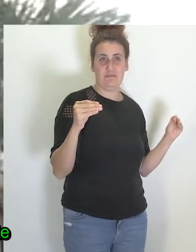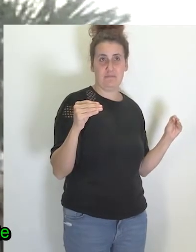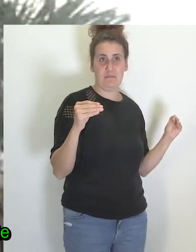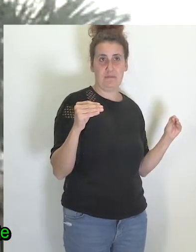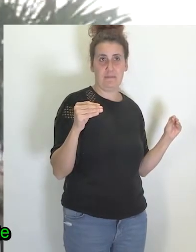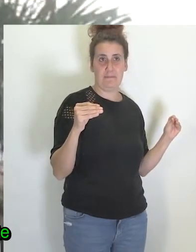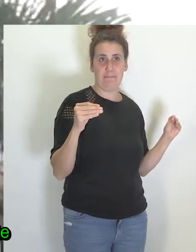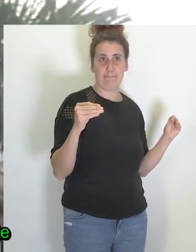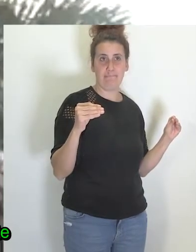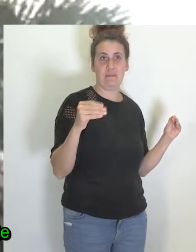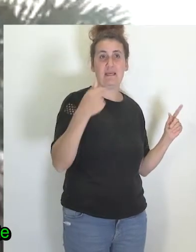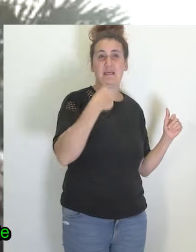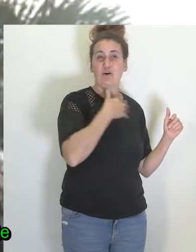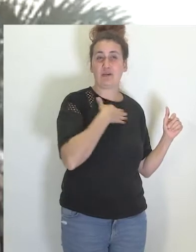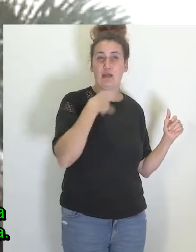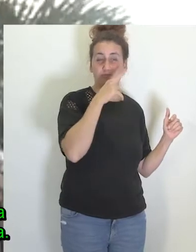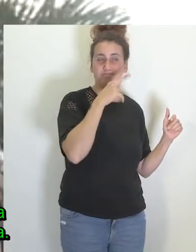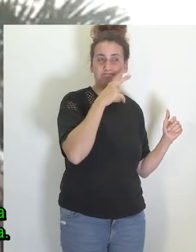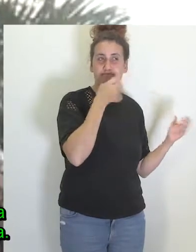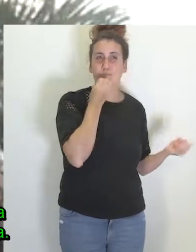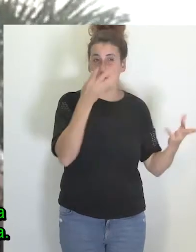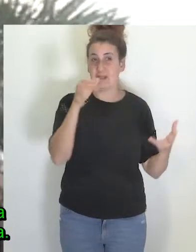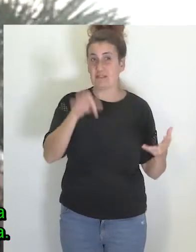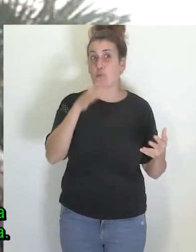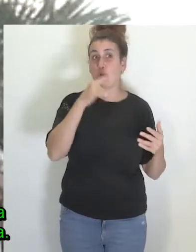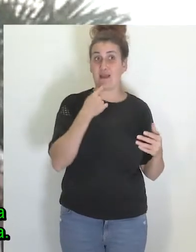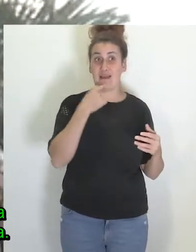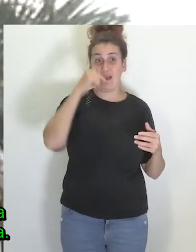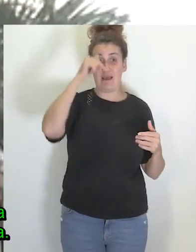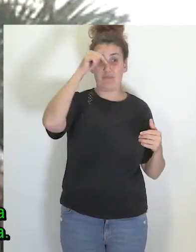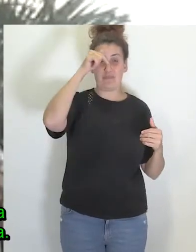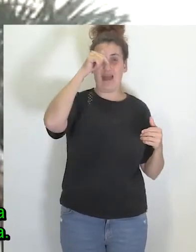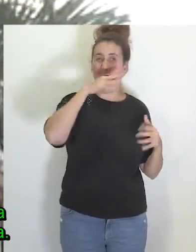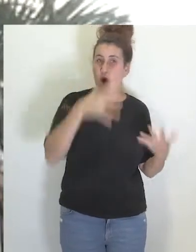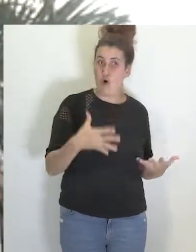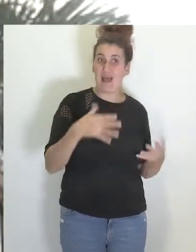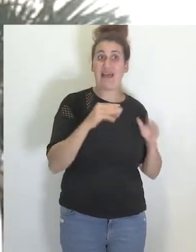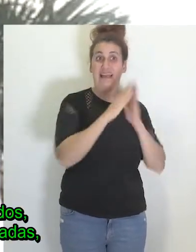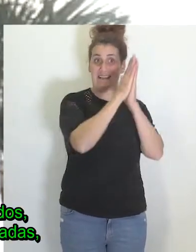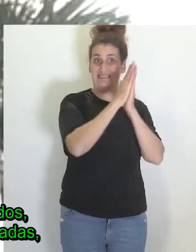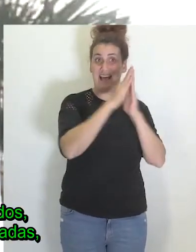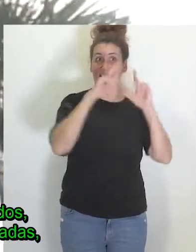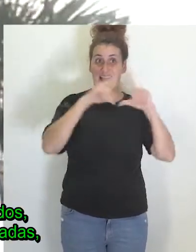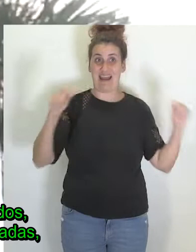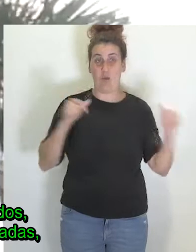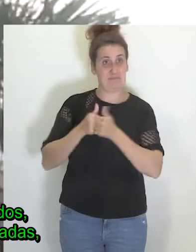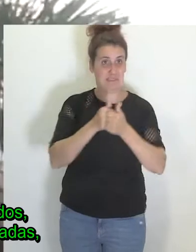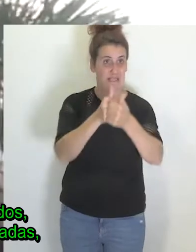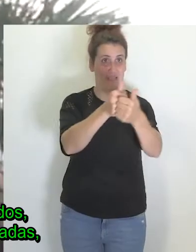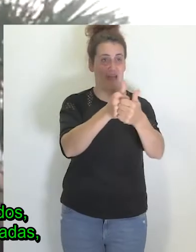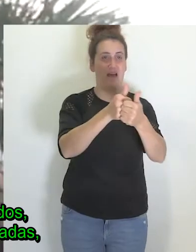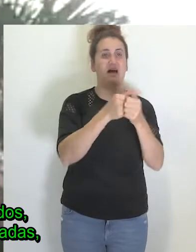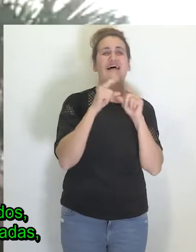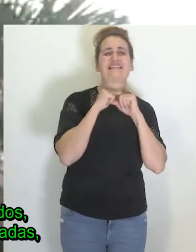quiero como transmitir esta parte porque hoy en día la iglesia es perseguida en Nicaragua. Los sacerdotes son